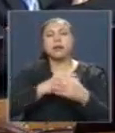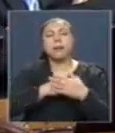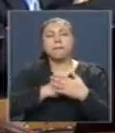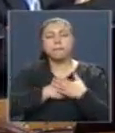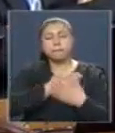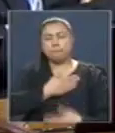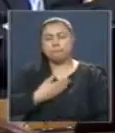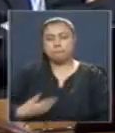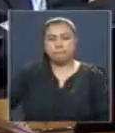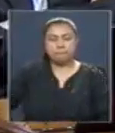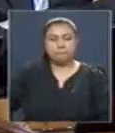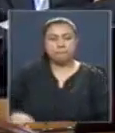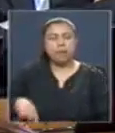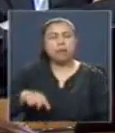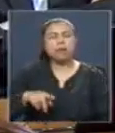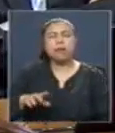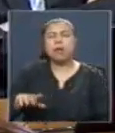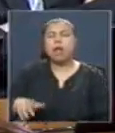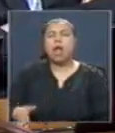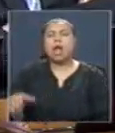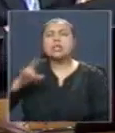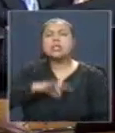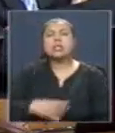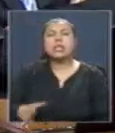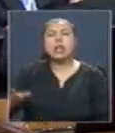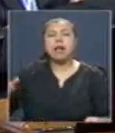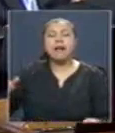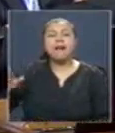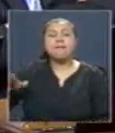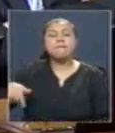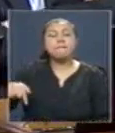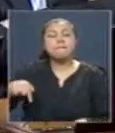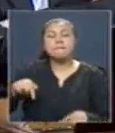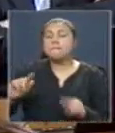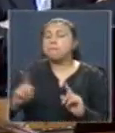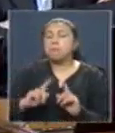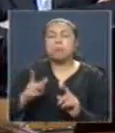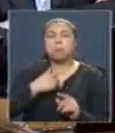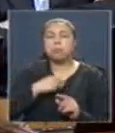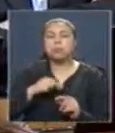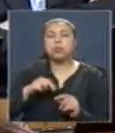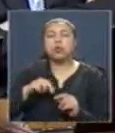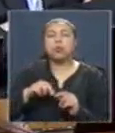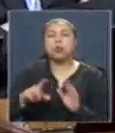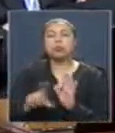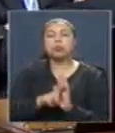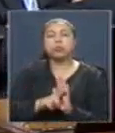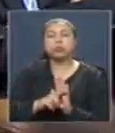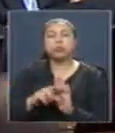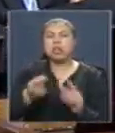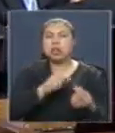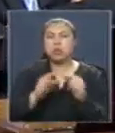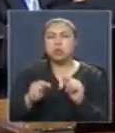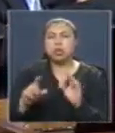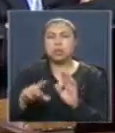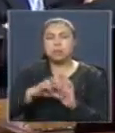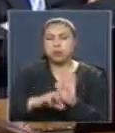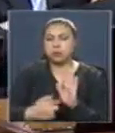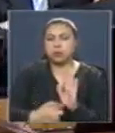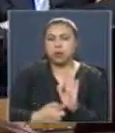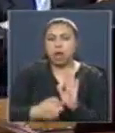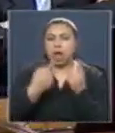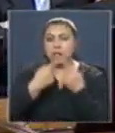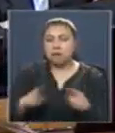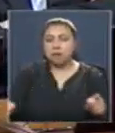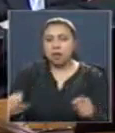ni siquiera aceptó legislar y discutir ese proyecto de ley, y a diferencia del